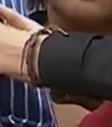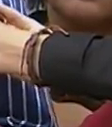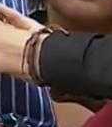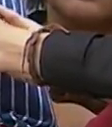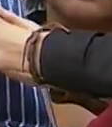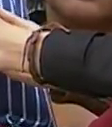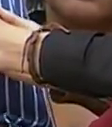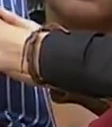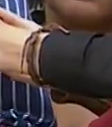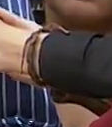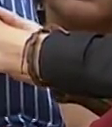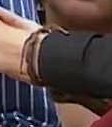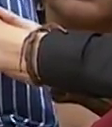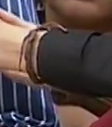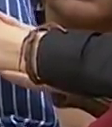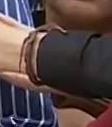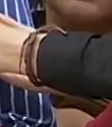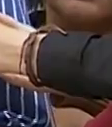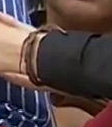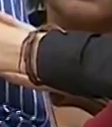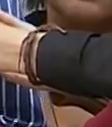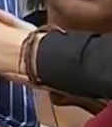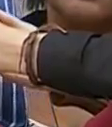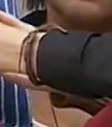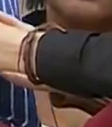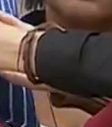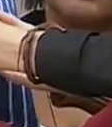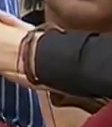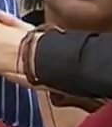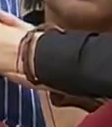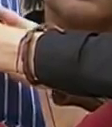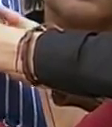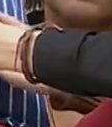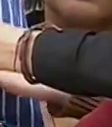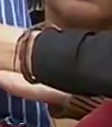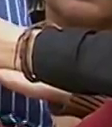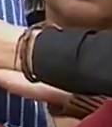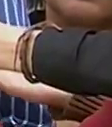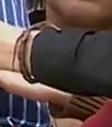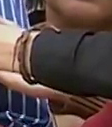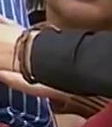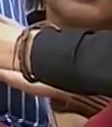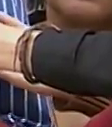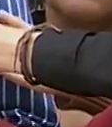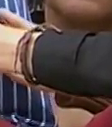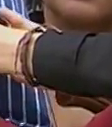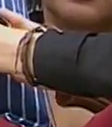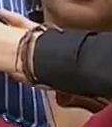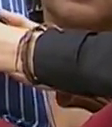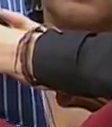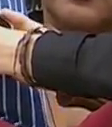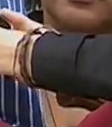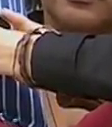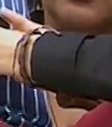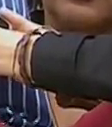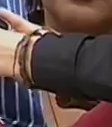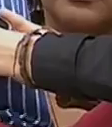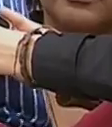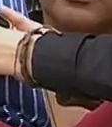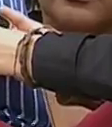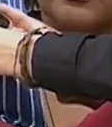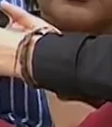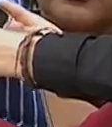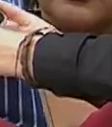el presidente Maduro hace posible que se apruebe este tipo de ley que va a favorecer el desarrollo del arco minero